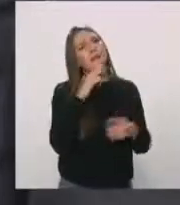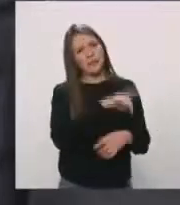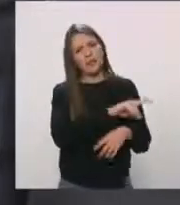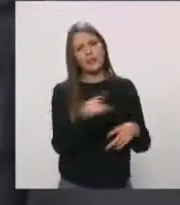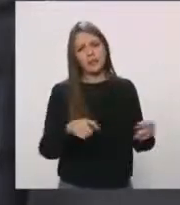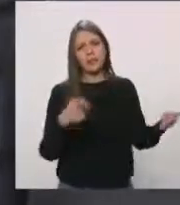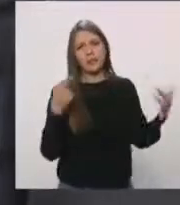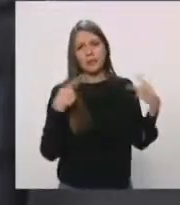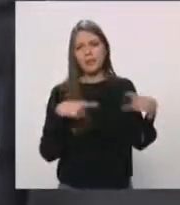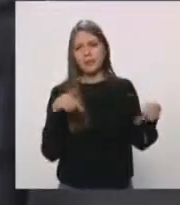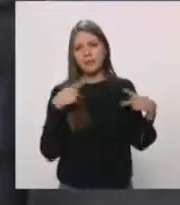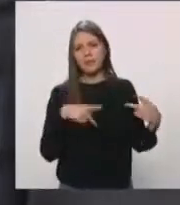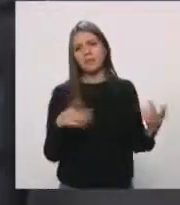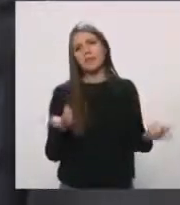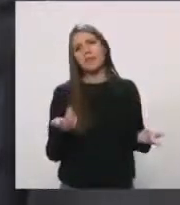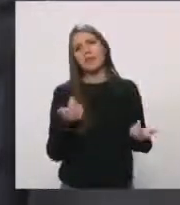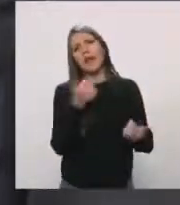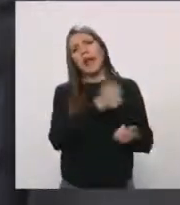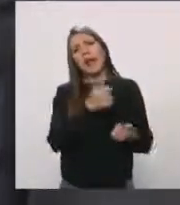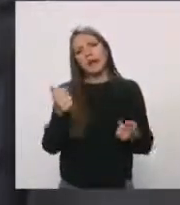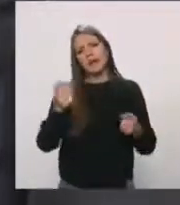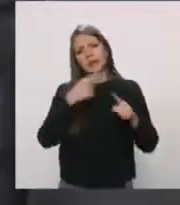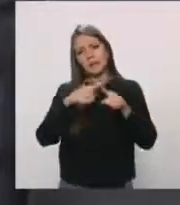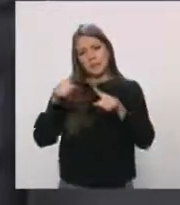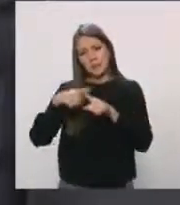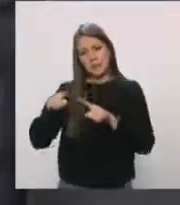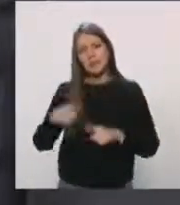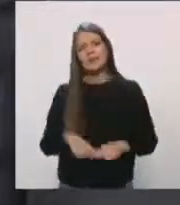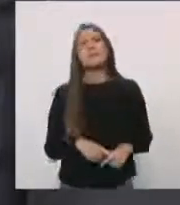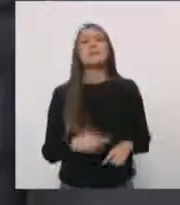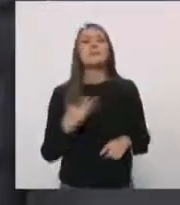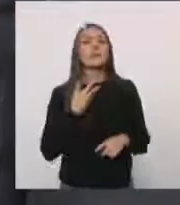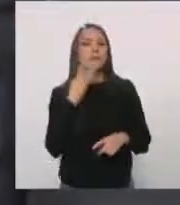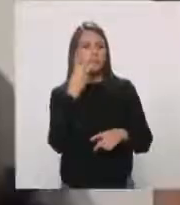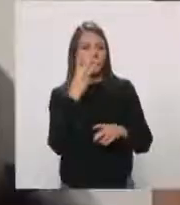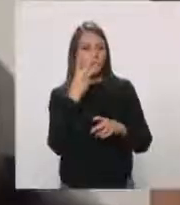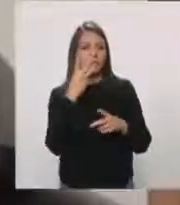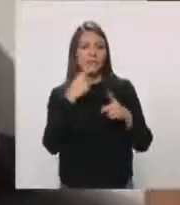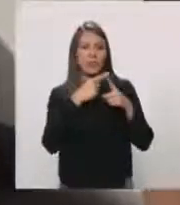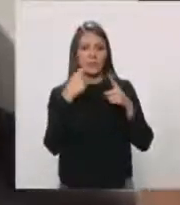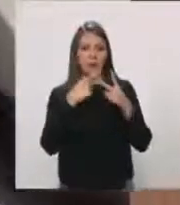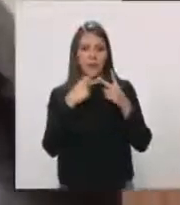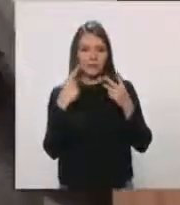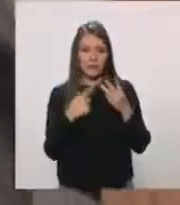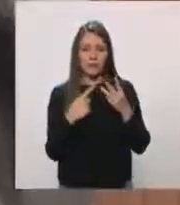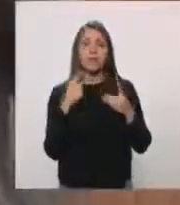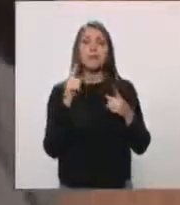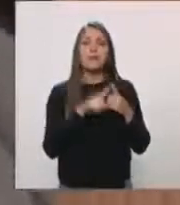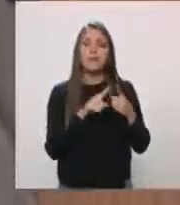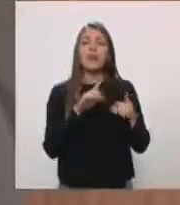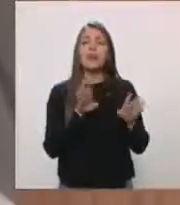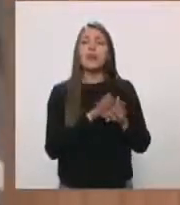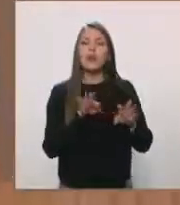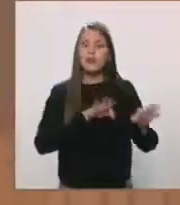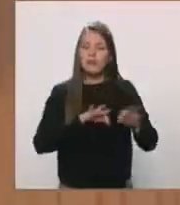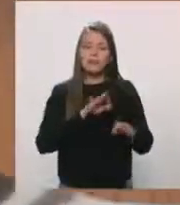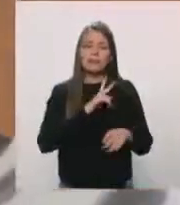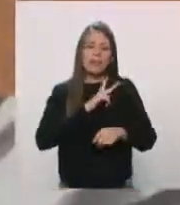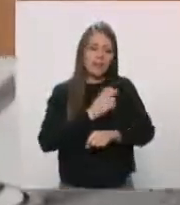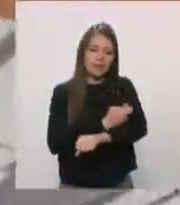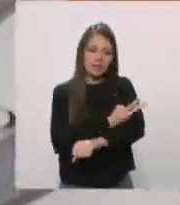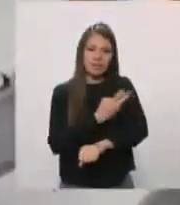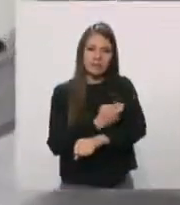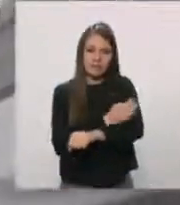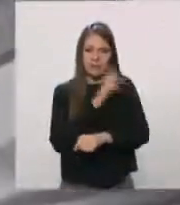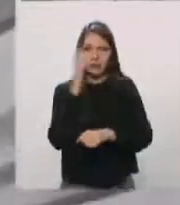este momento, cada uno desde sus circunstancias, y se compone de 3 dinámicas fundamentales. Una es trabajar las emociones, reconociendo que